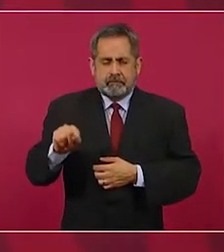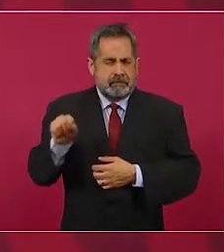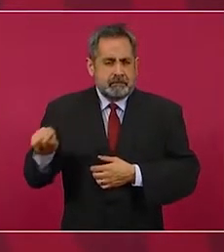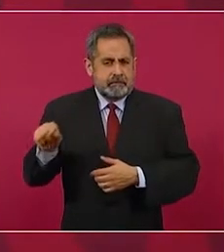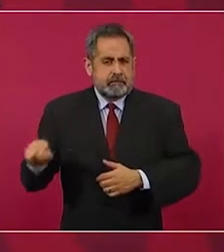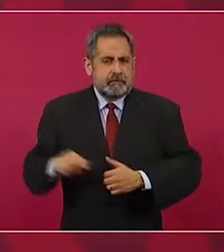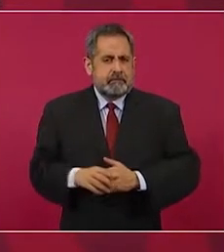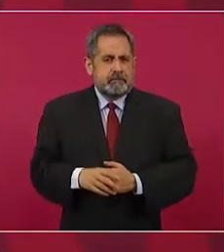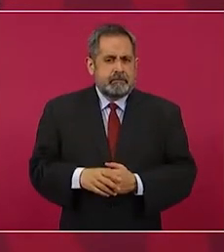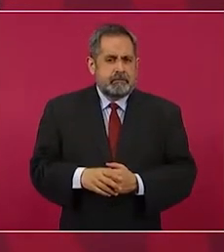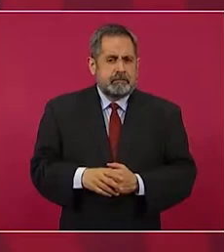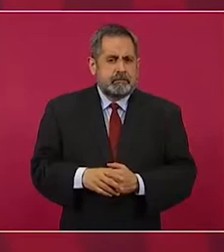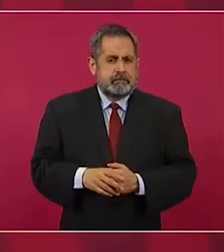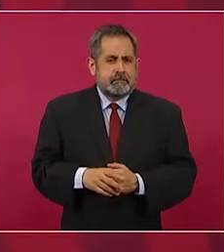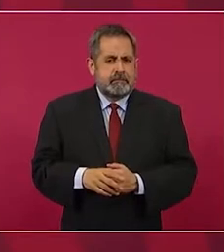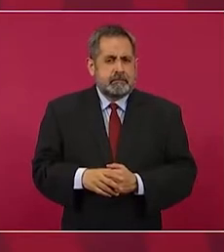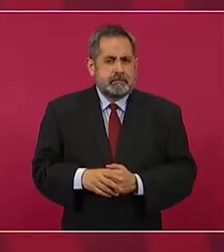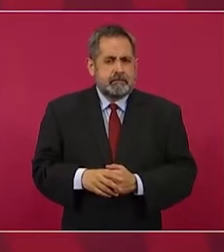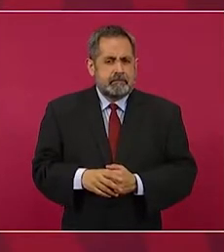Entonces,